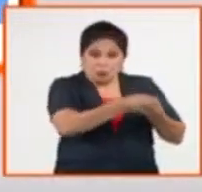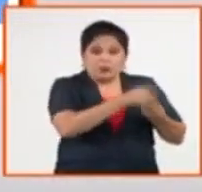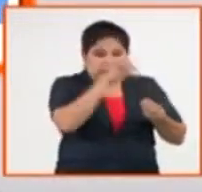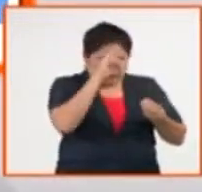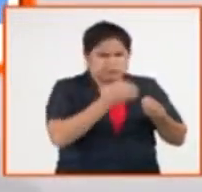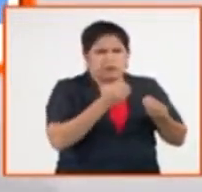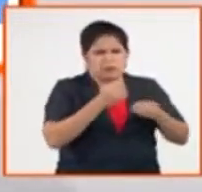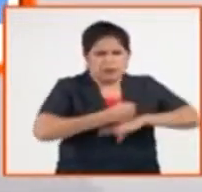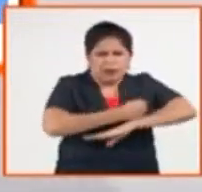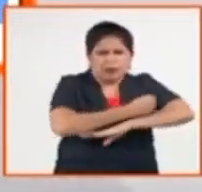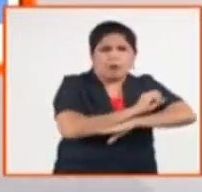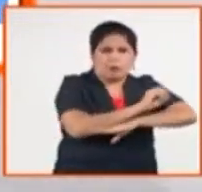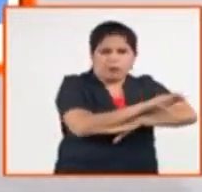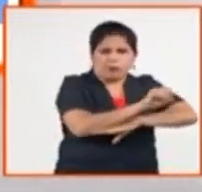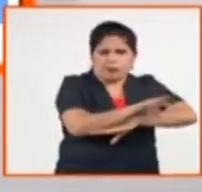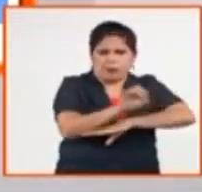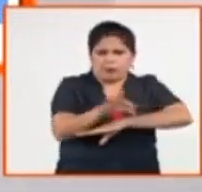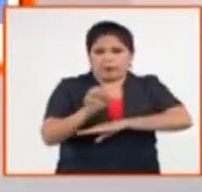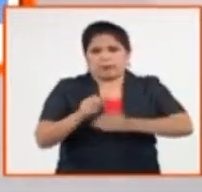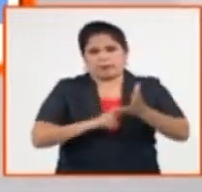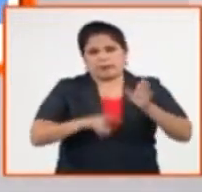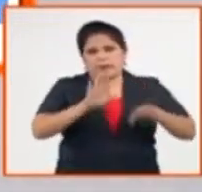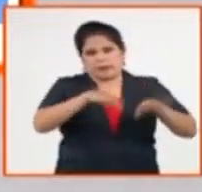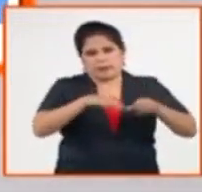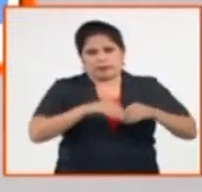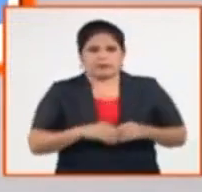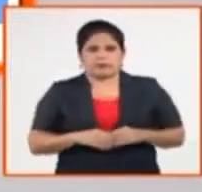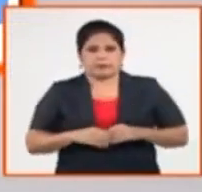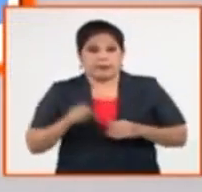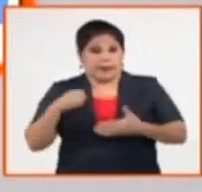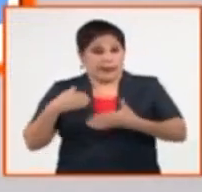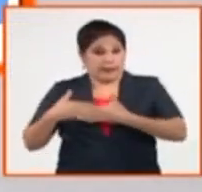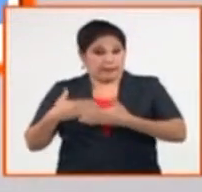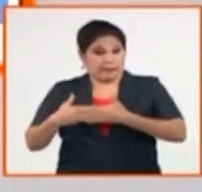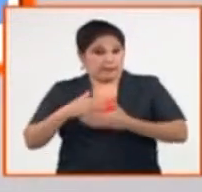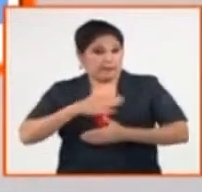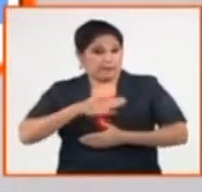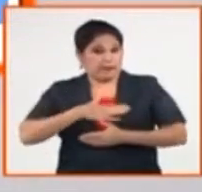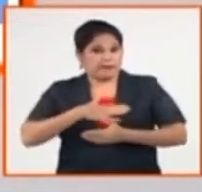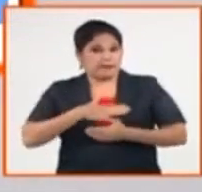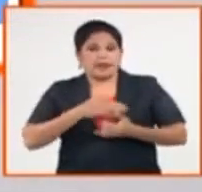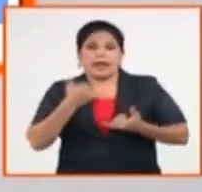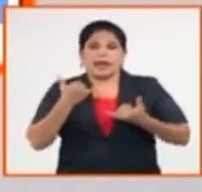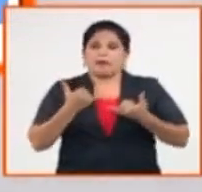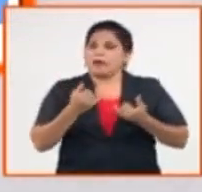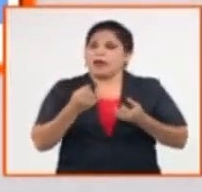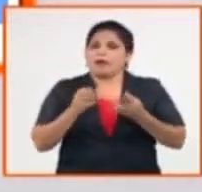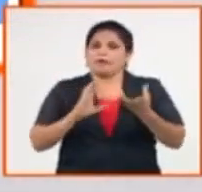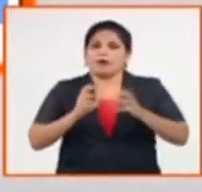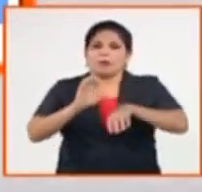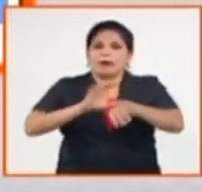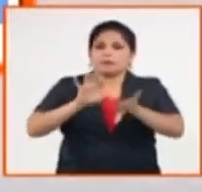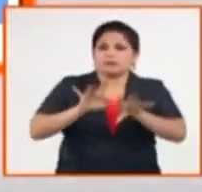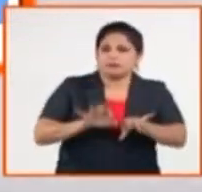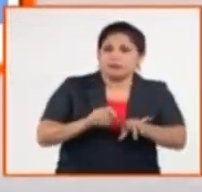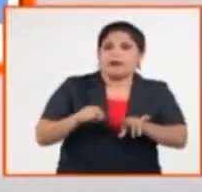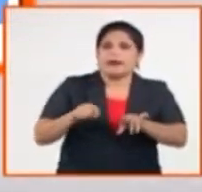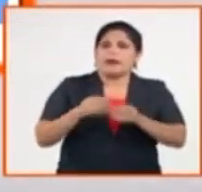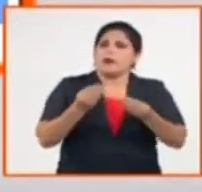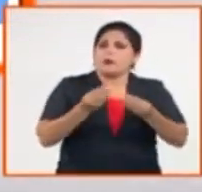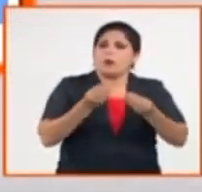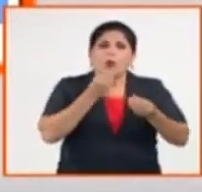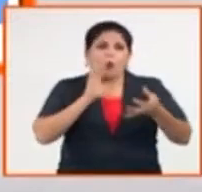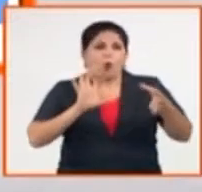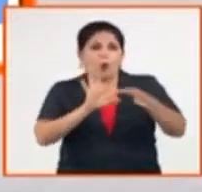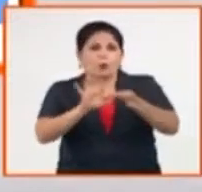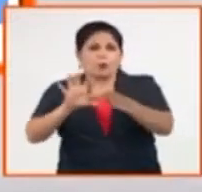lugares del territorio nacional. ENCOMED además gestiona toda la información del nivel de abastecimiento, coordina la totalidad